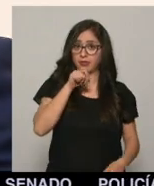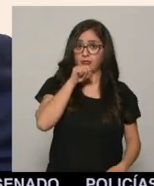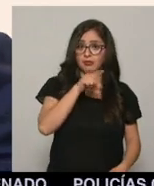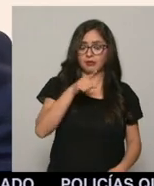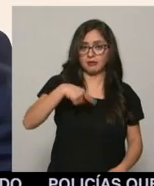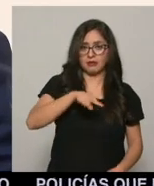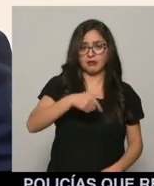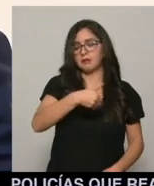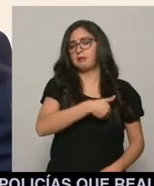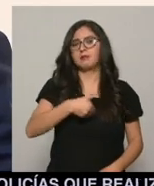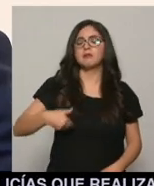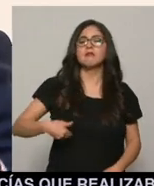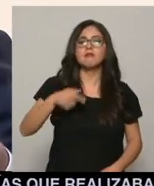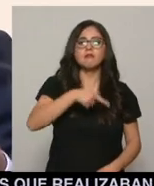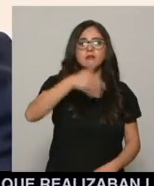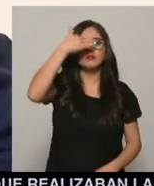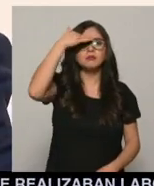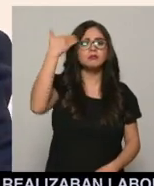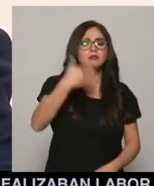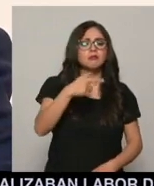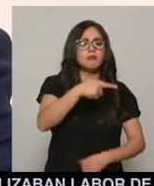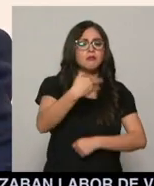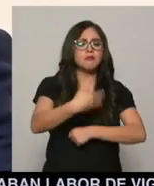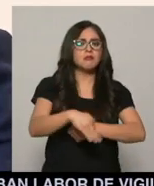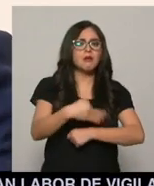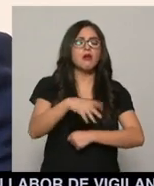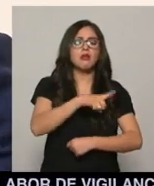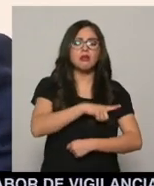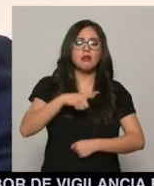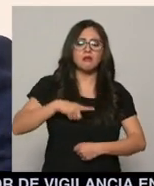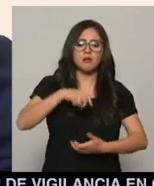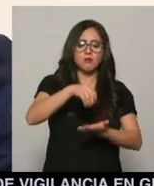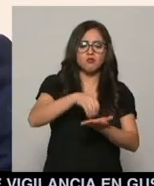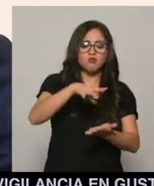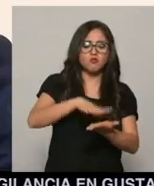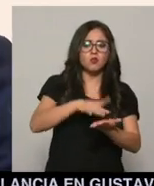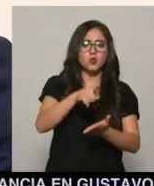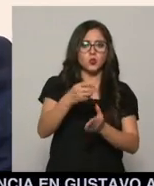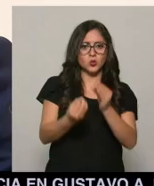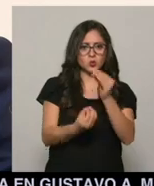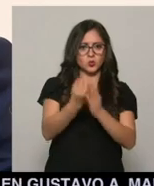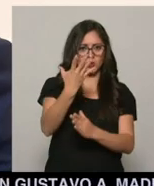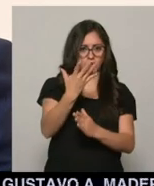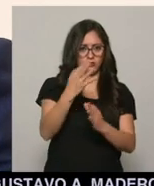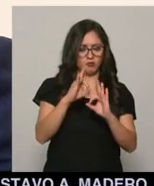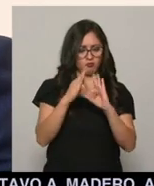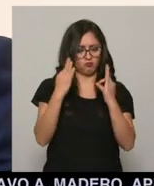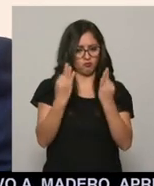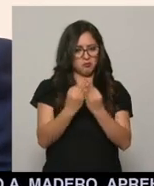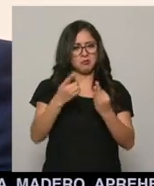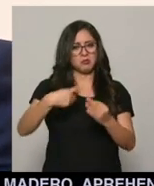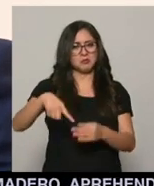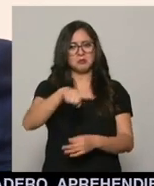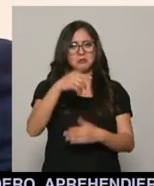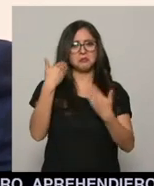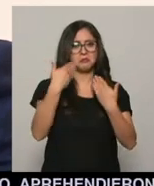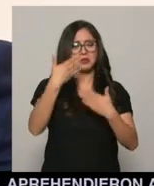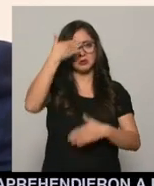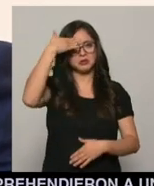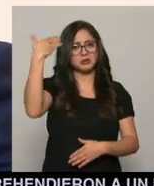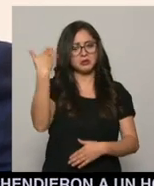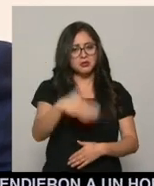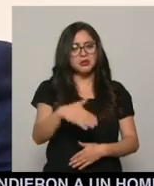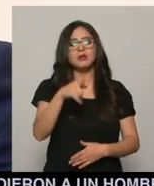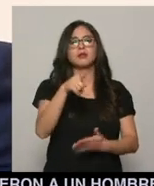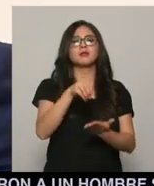acepta lo que todavía está pendiente, porque hay que instalar nuevas bases, que no es sencillo, no es fácil, pendientes que